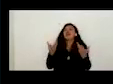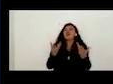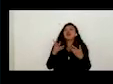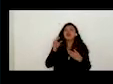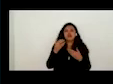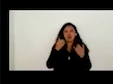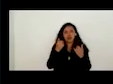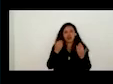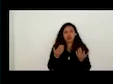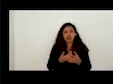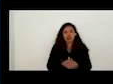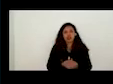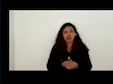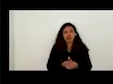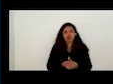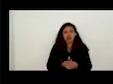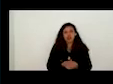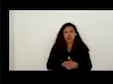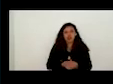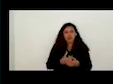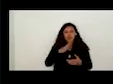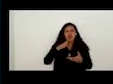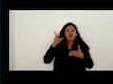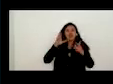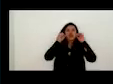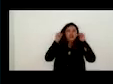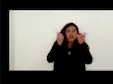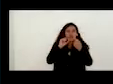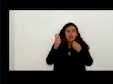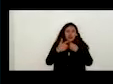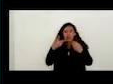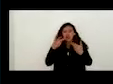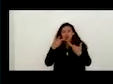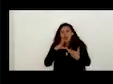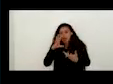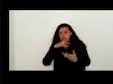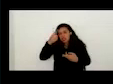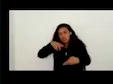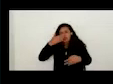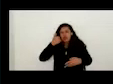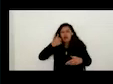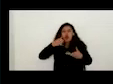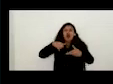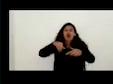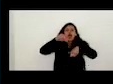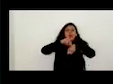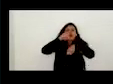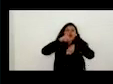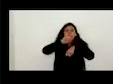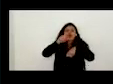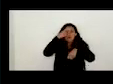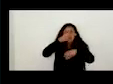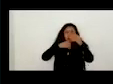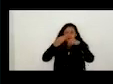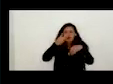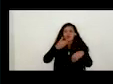alguna residencia, alguna asociación, alguien que me quiera comentar si no tiene nutriólogos, ¿cómo hace para implementar